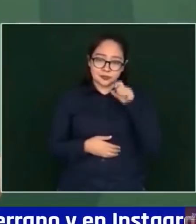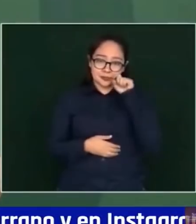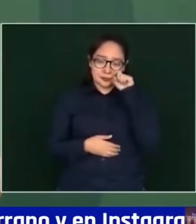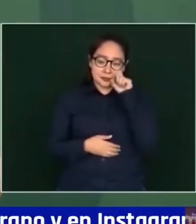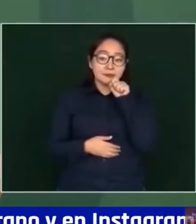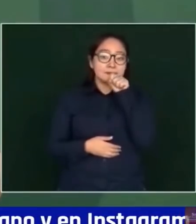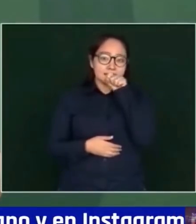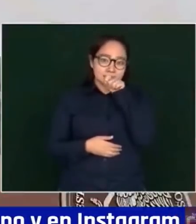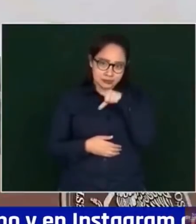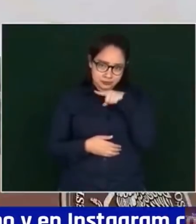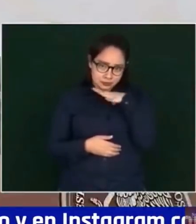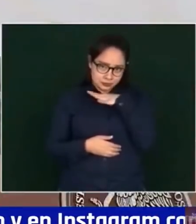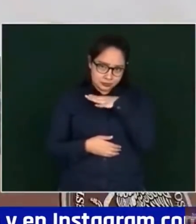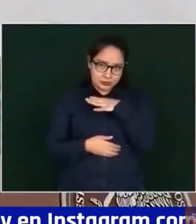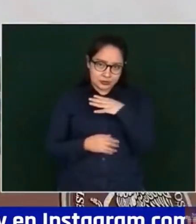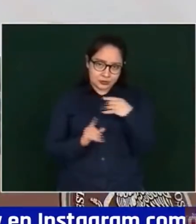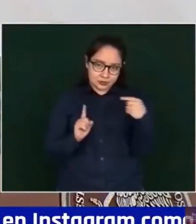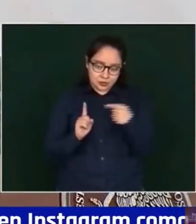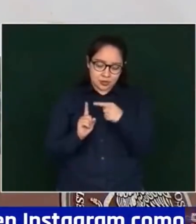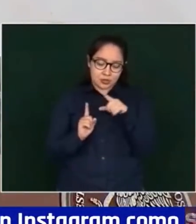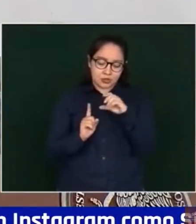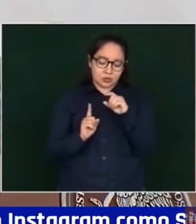Lozano